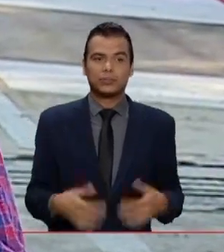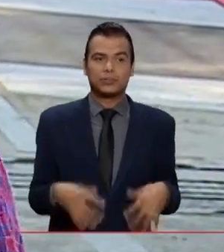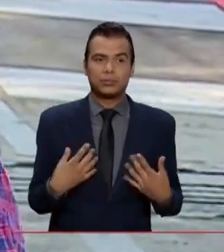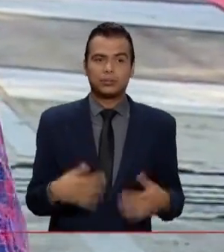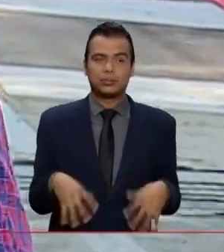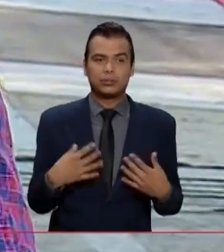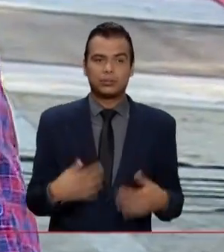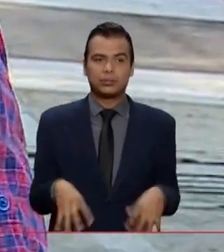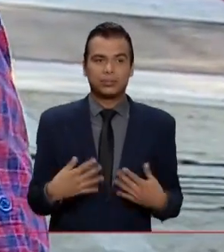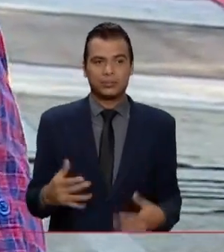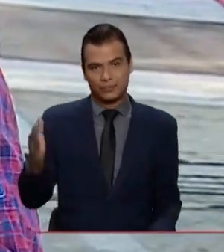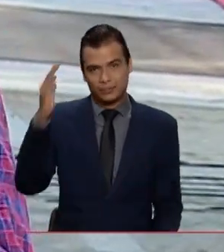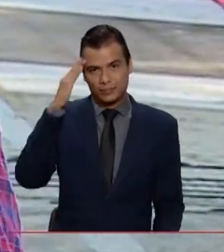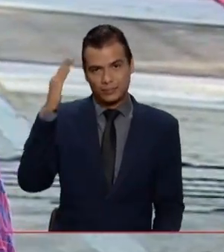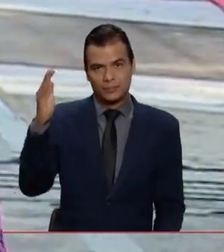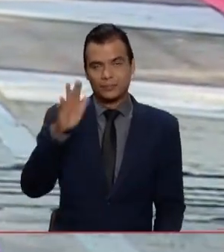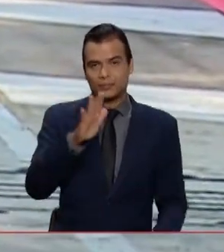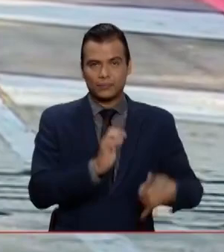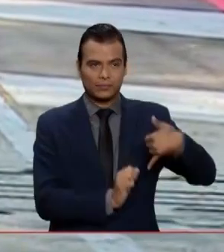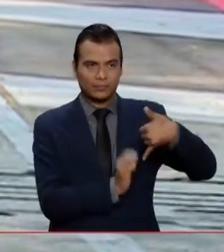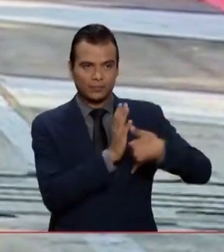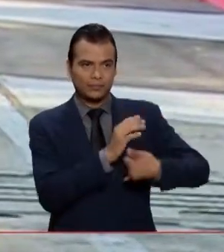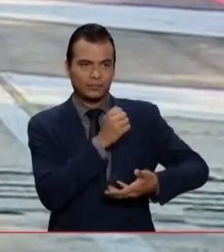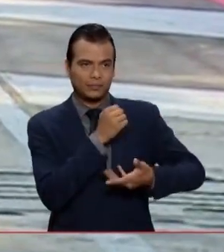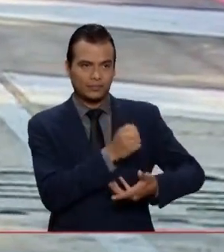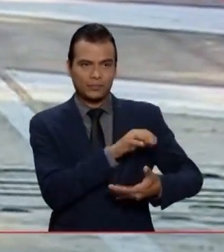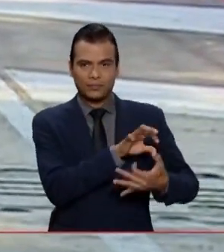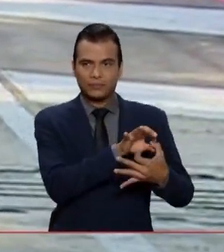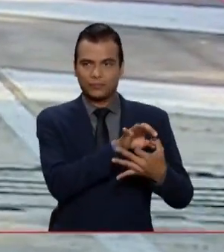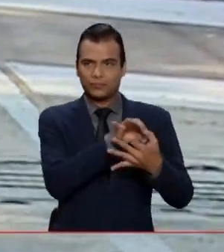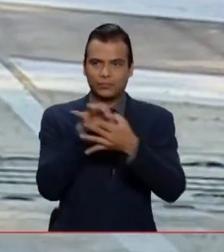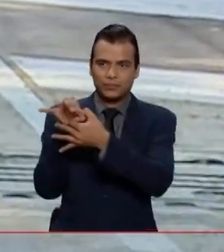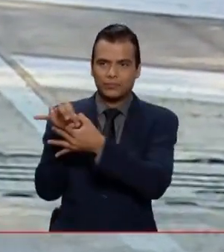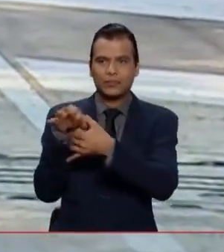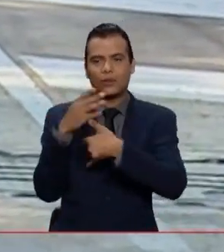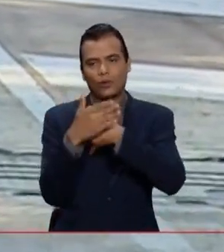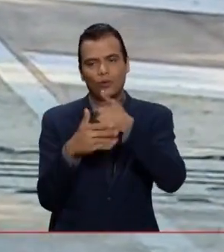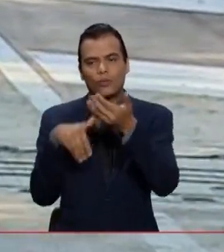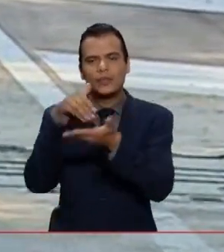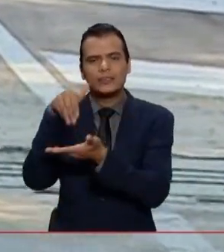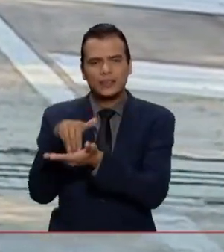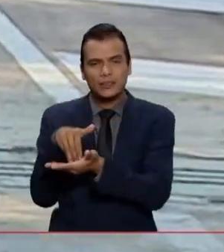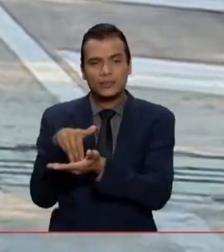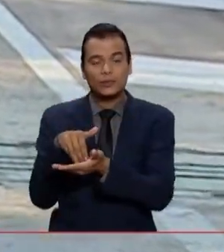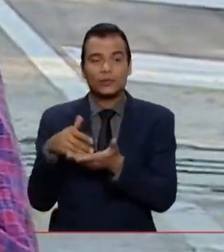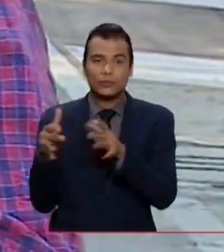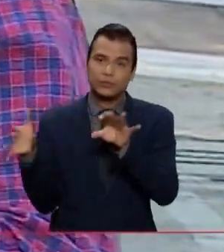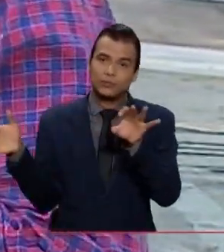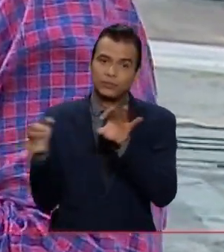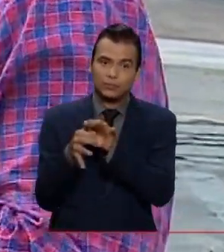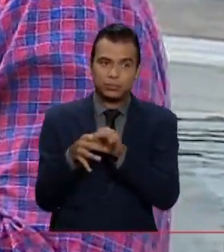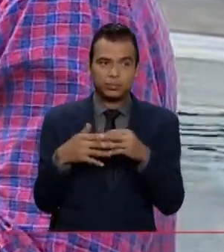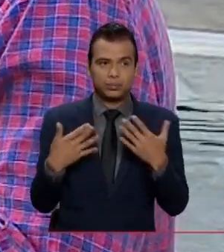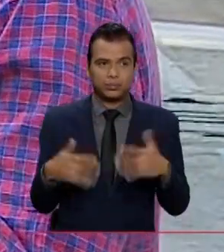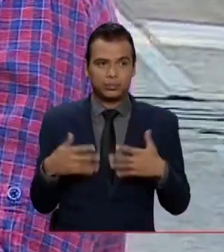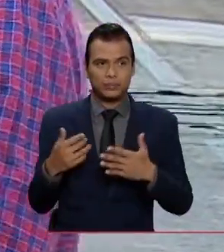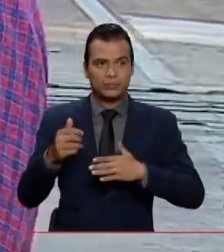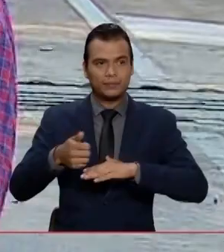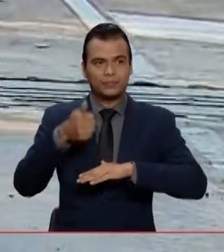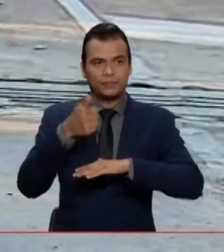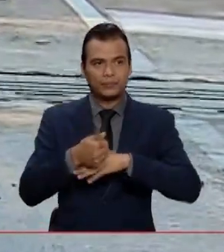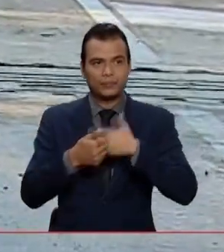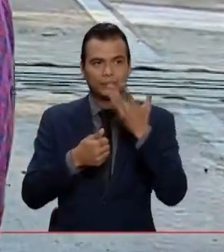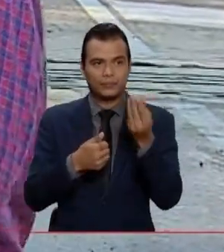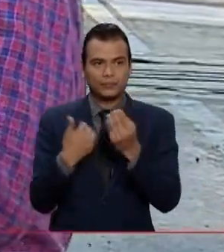entre la economía del suroccidente del país con el centro del país. Nos encontramos con el gerente de Autopistas del